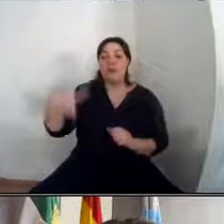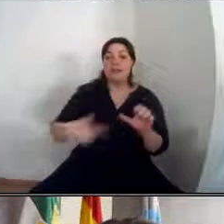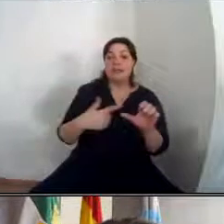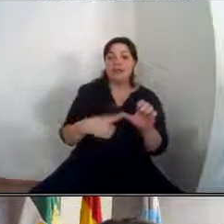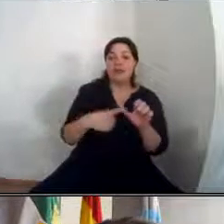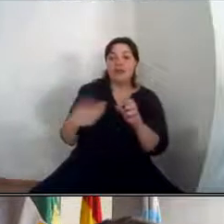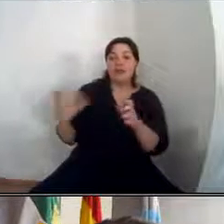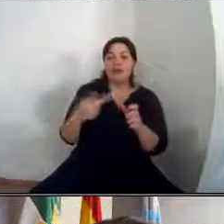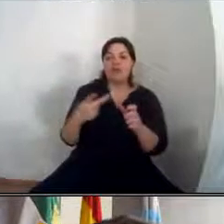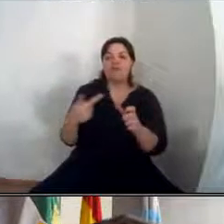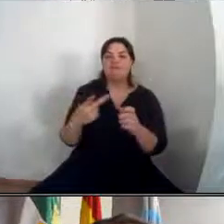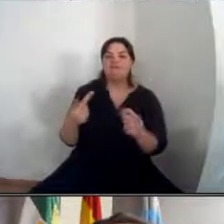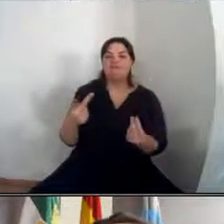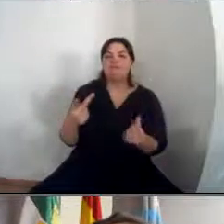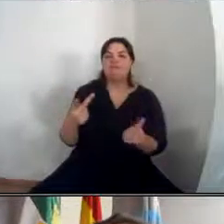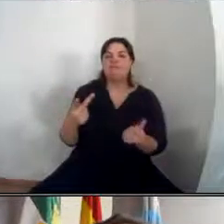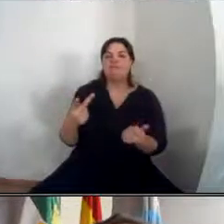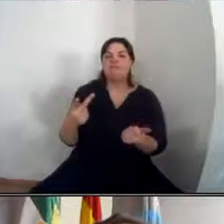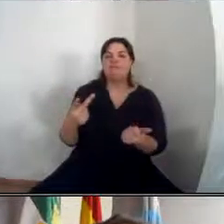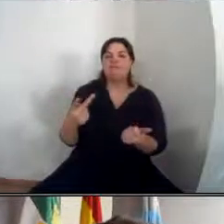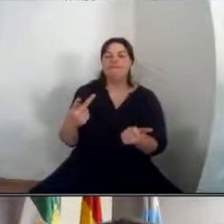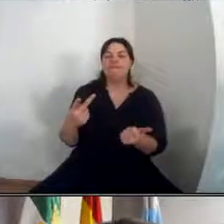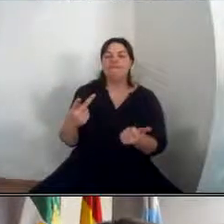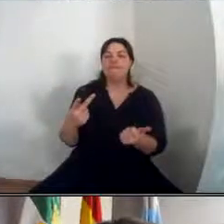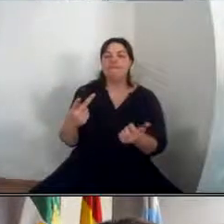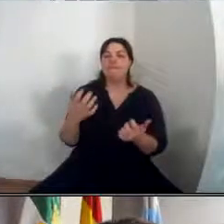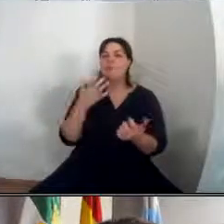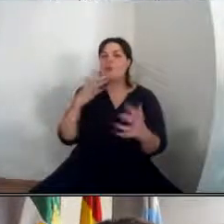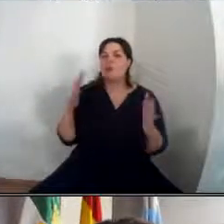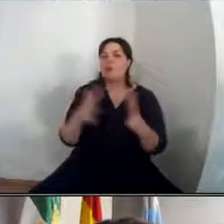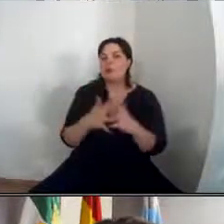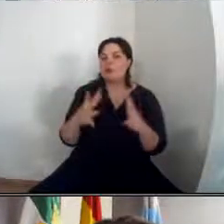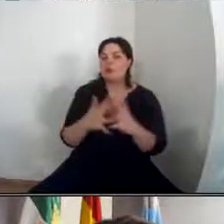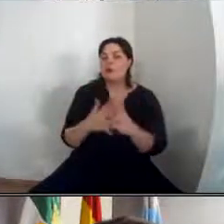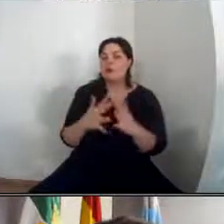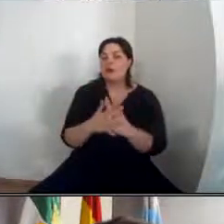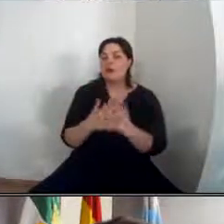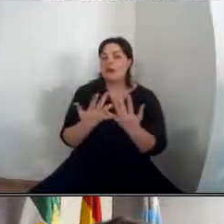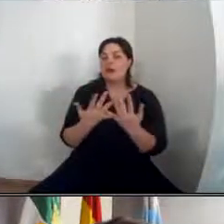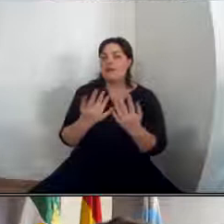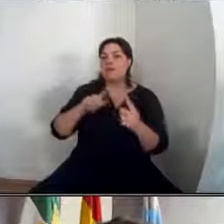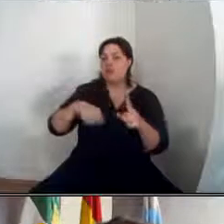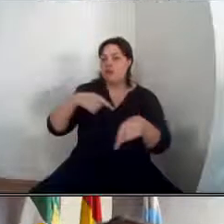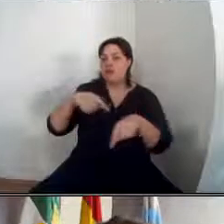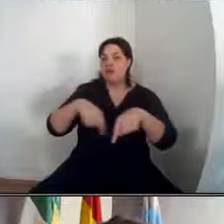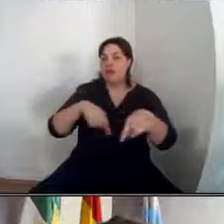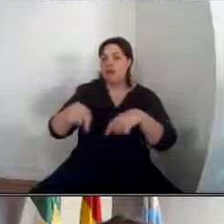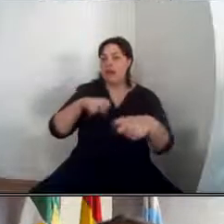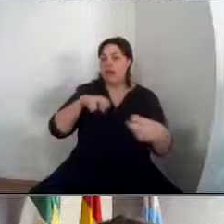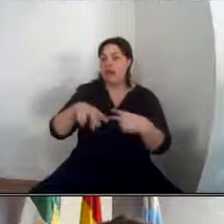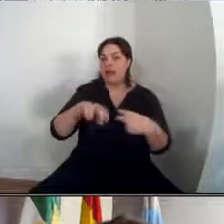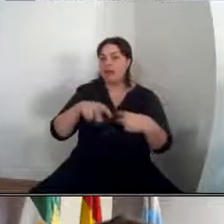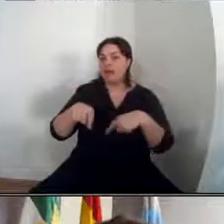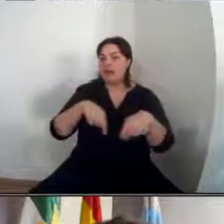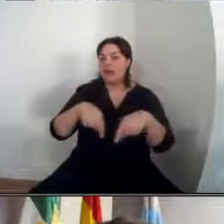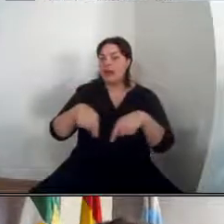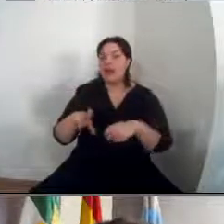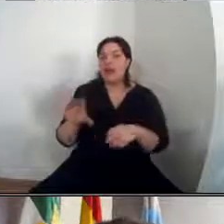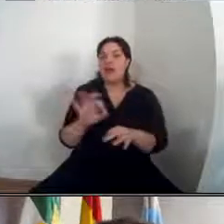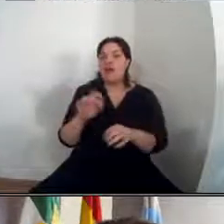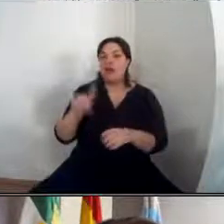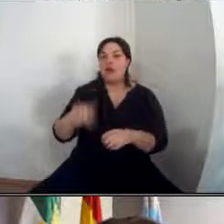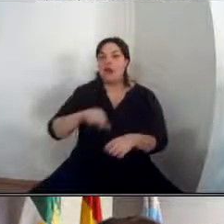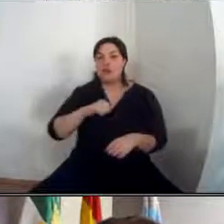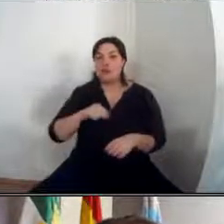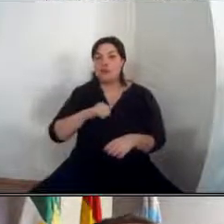acercarse a cualquier infraestructura viaria por la que circulamos, a cualquier hospital